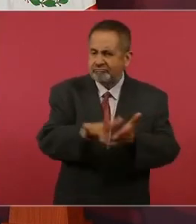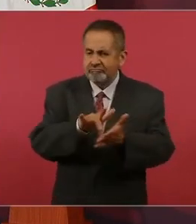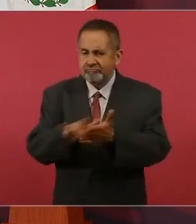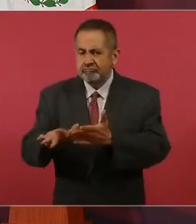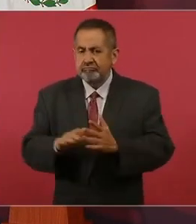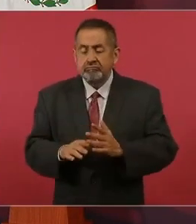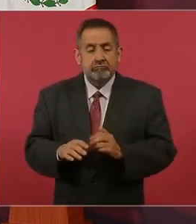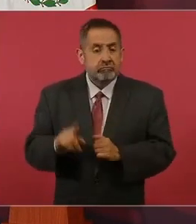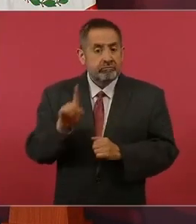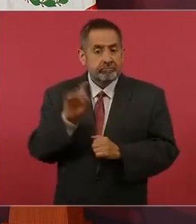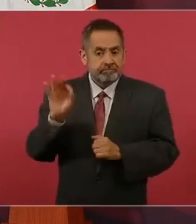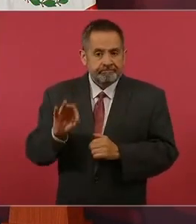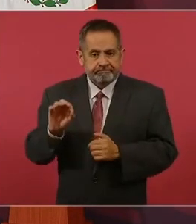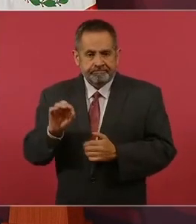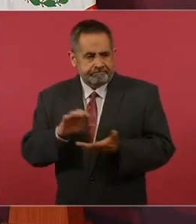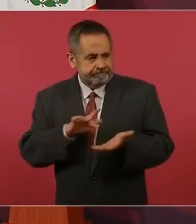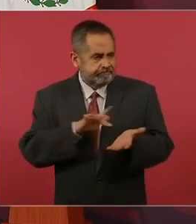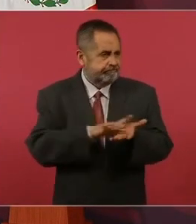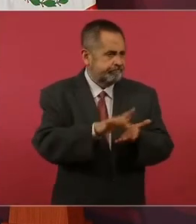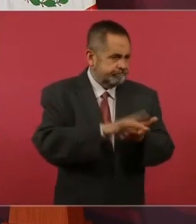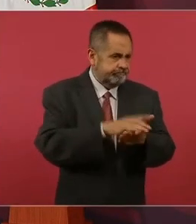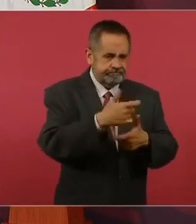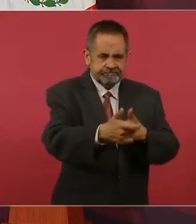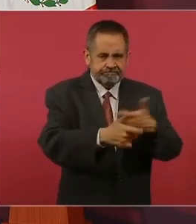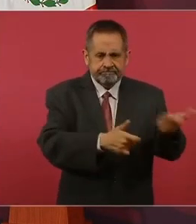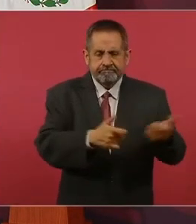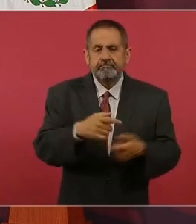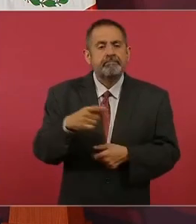como apoyo, como subsidio.